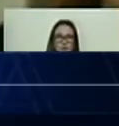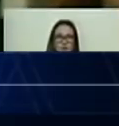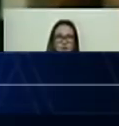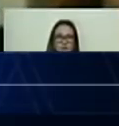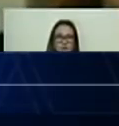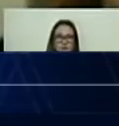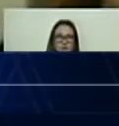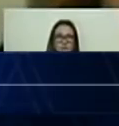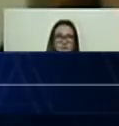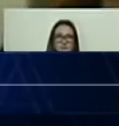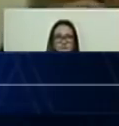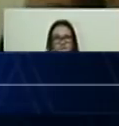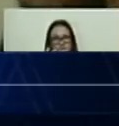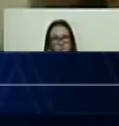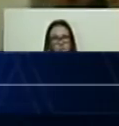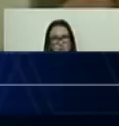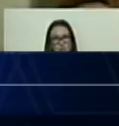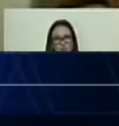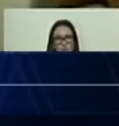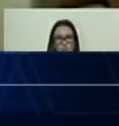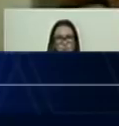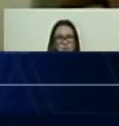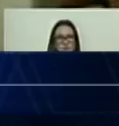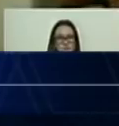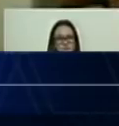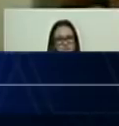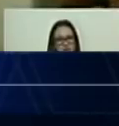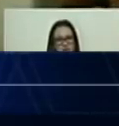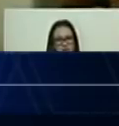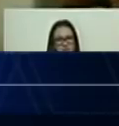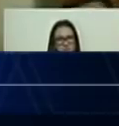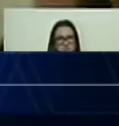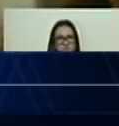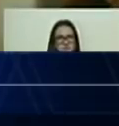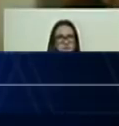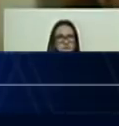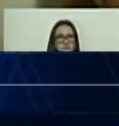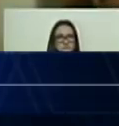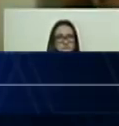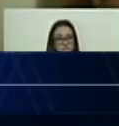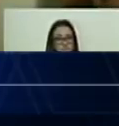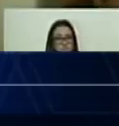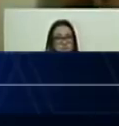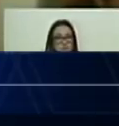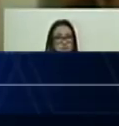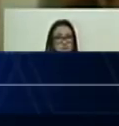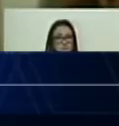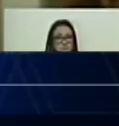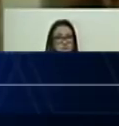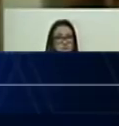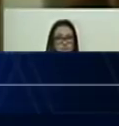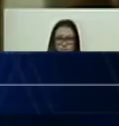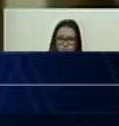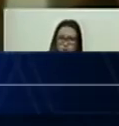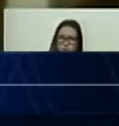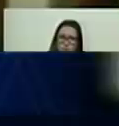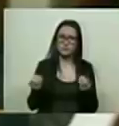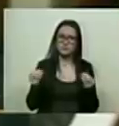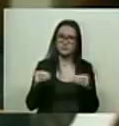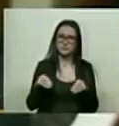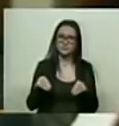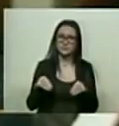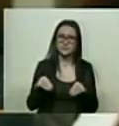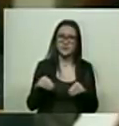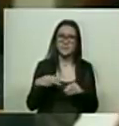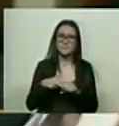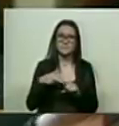sentido, hemos visto en los últimos meses cómo usted ha decidido hacer el intercambio comercial del petróleo